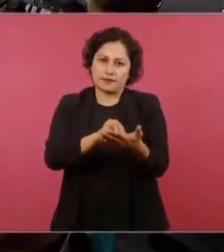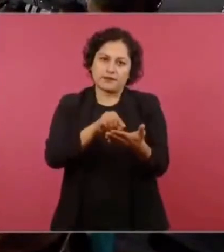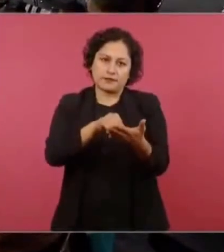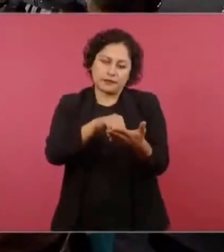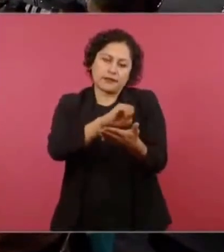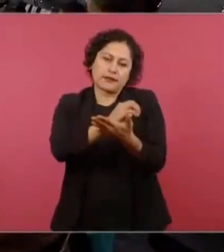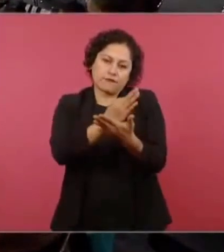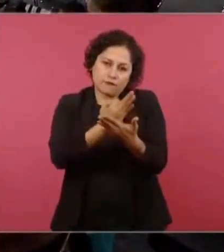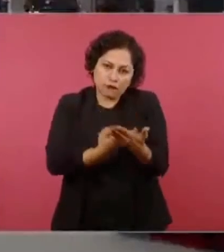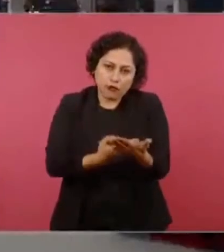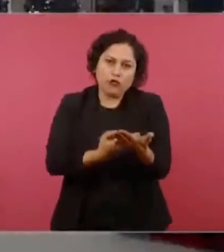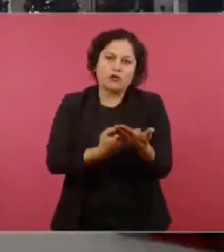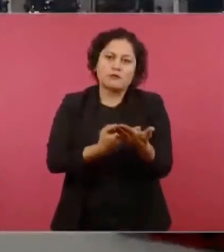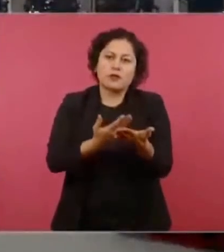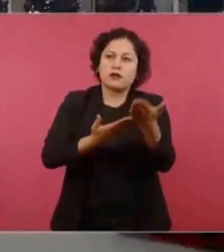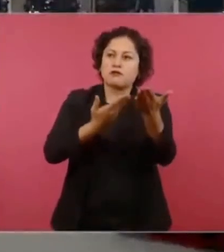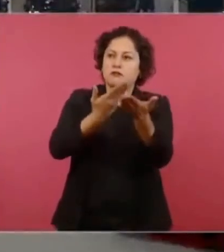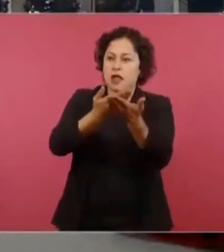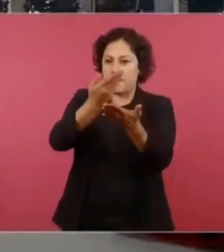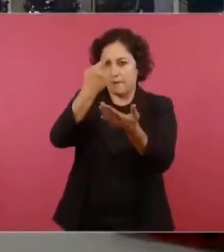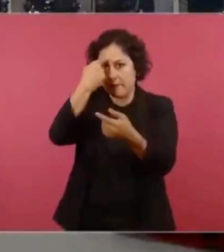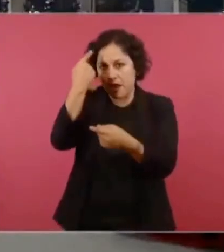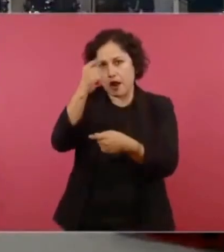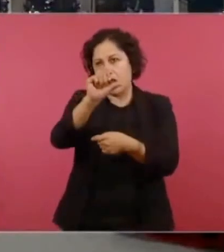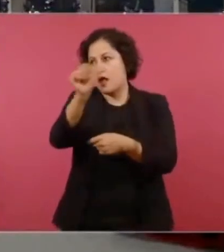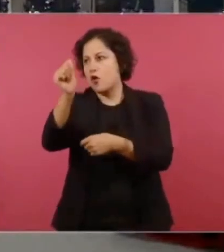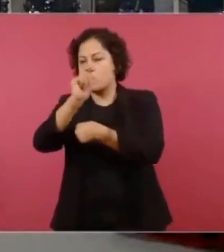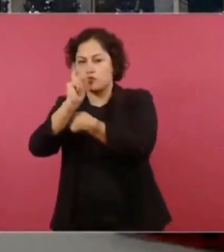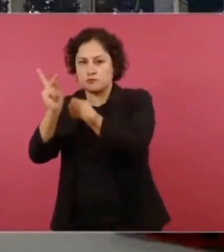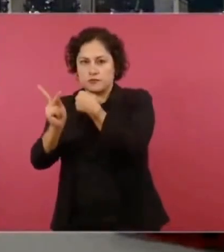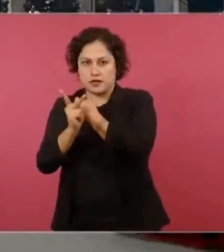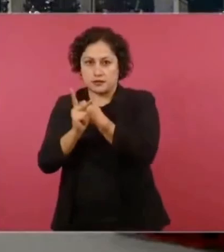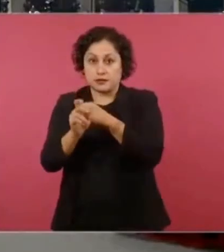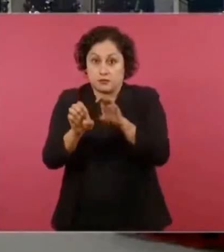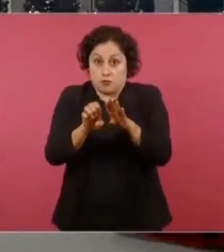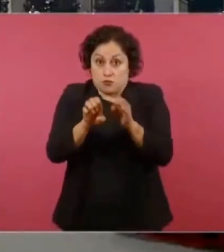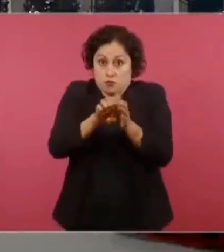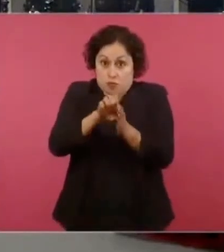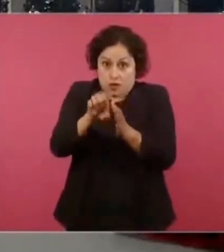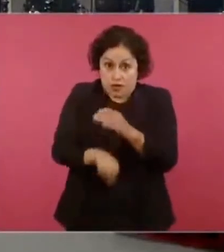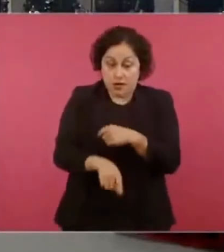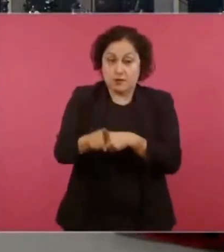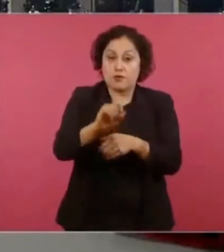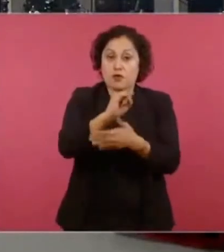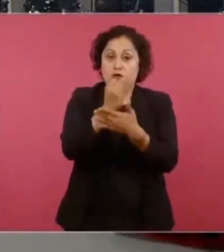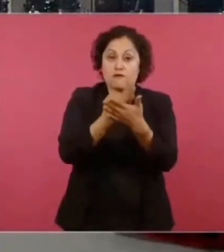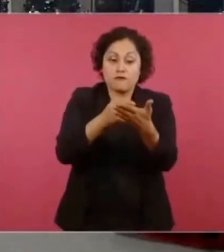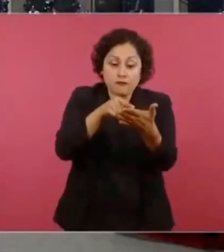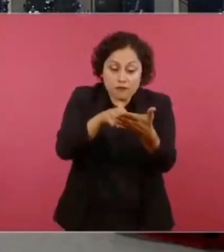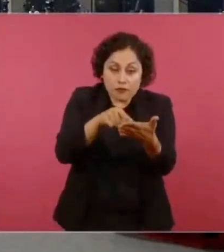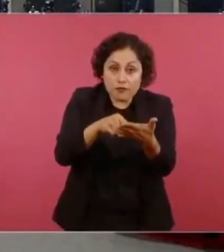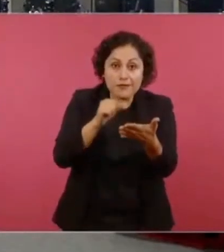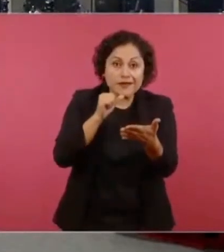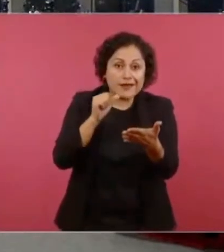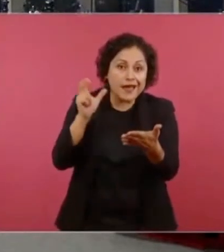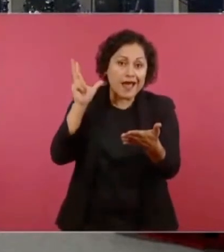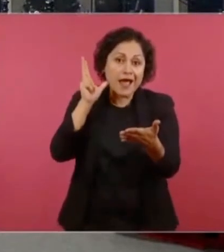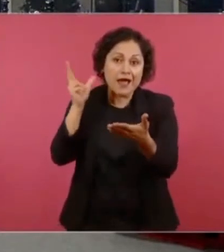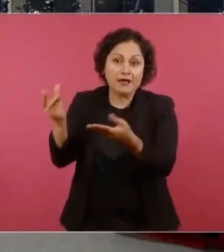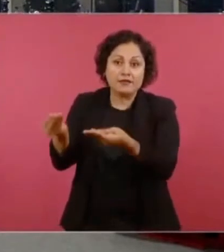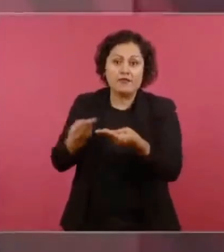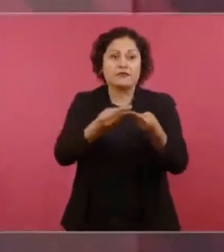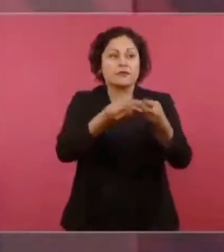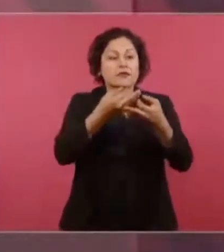como el que dieron a conocer antier, y se meten en los